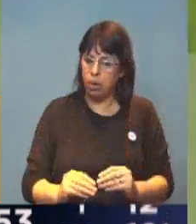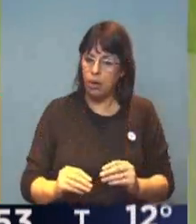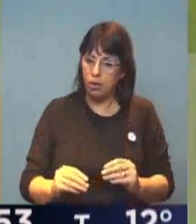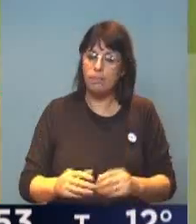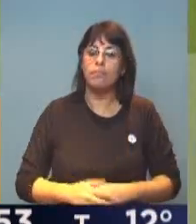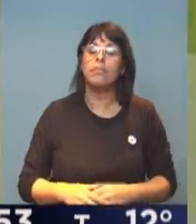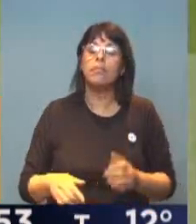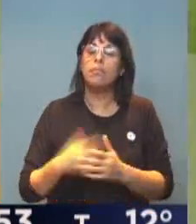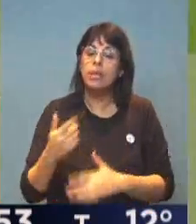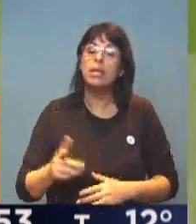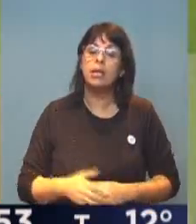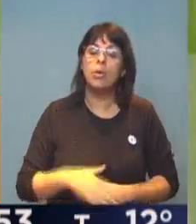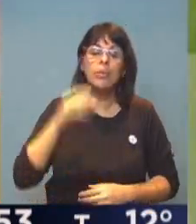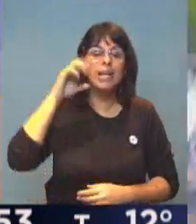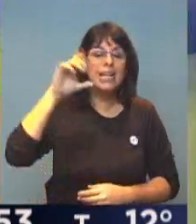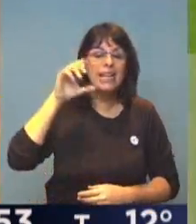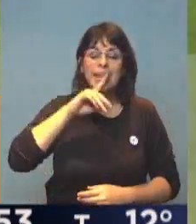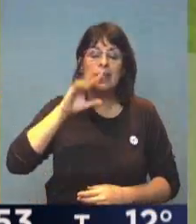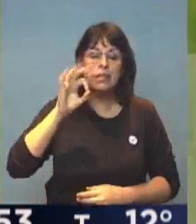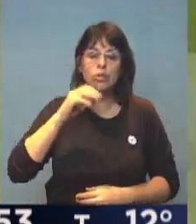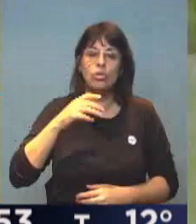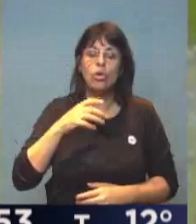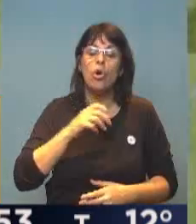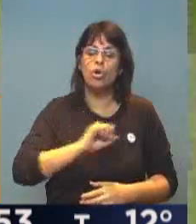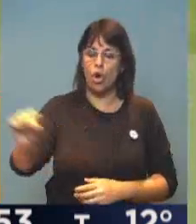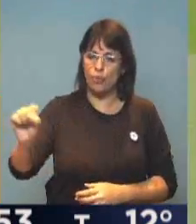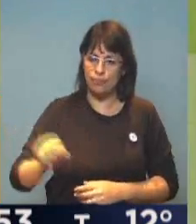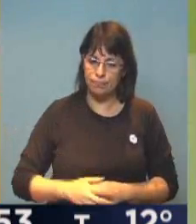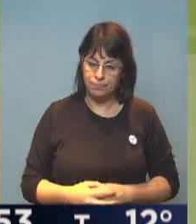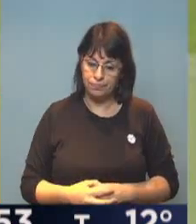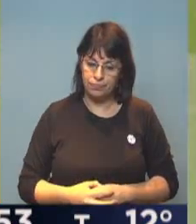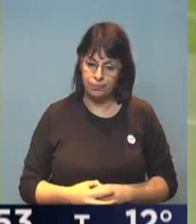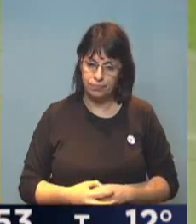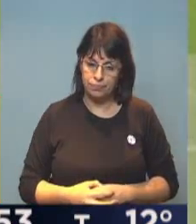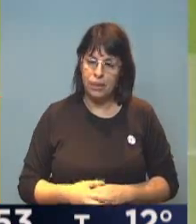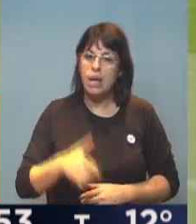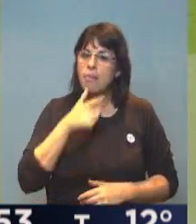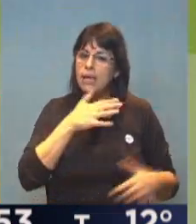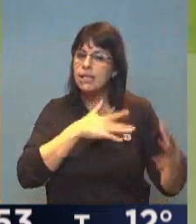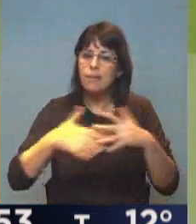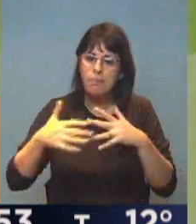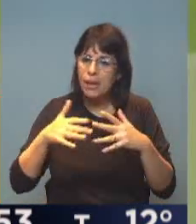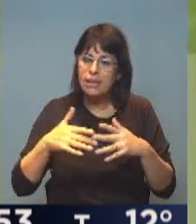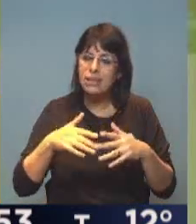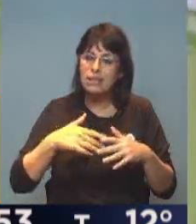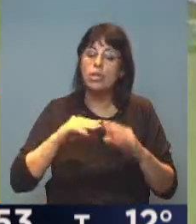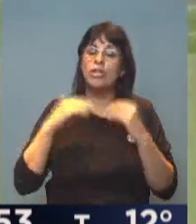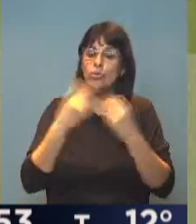agarró bien redondita a Benedetto, esa créame que sí tenía. Golazo de Benedetto cuando parecía que el partido se encaminaba hacia el